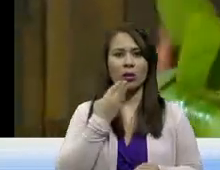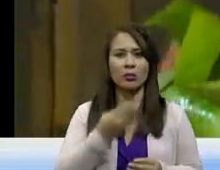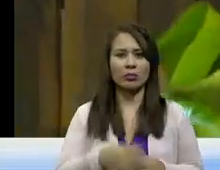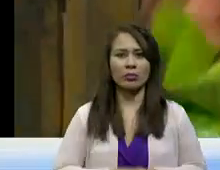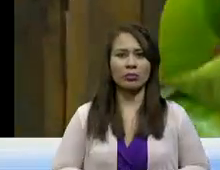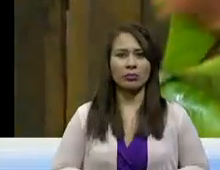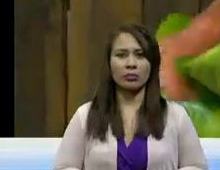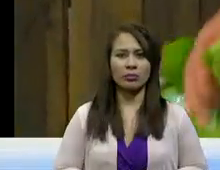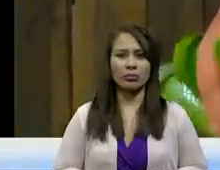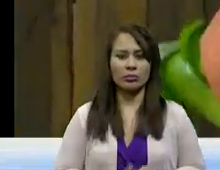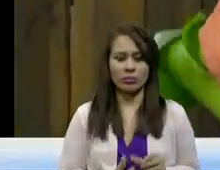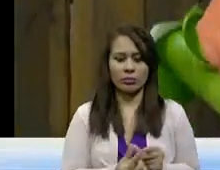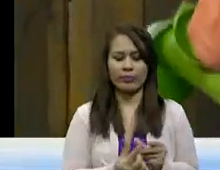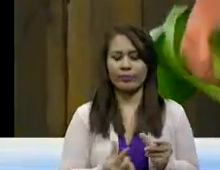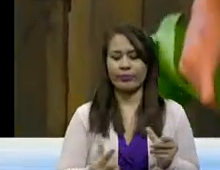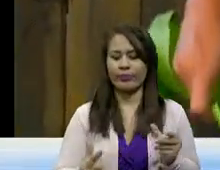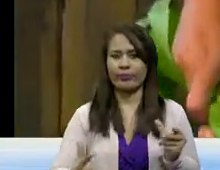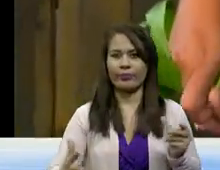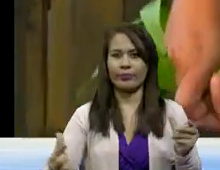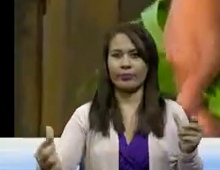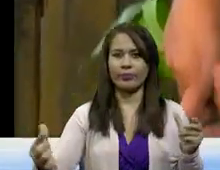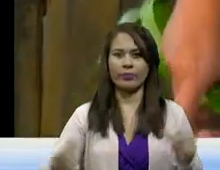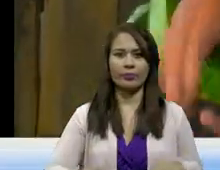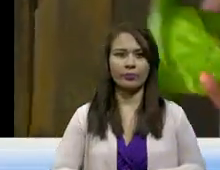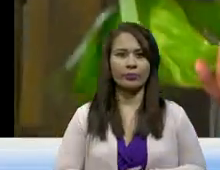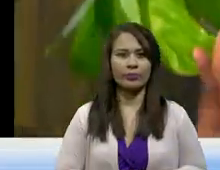vértice más amplia de las hojas, ¿no?